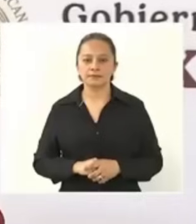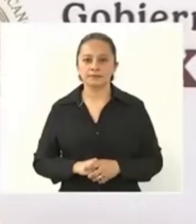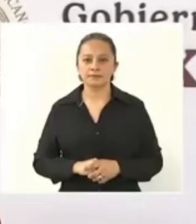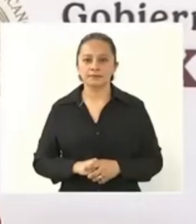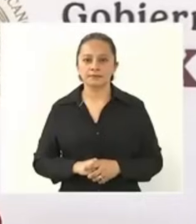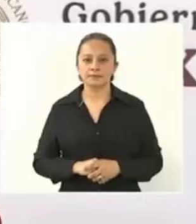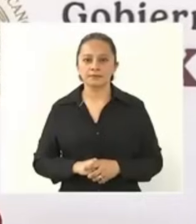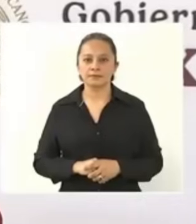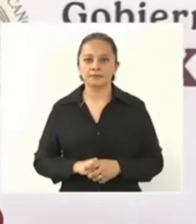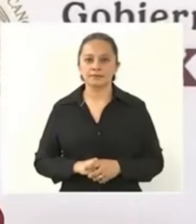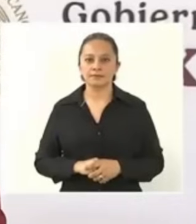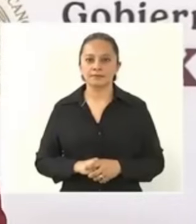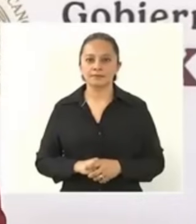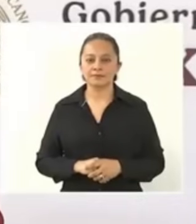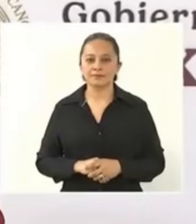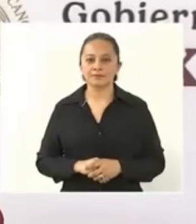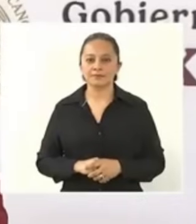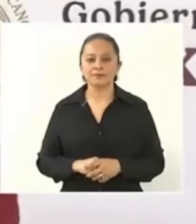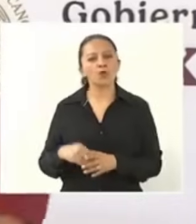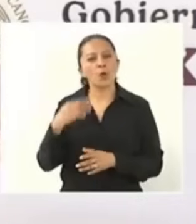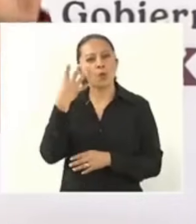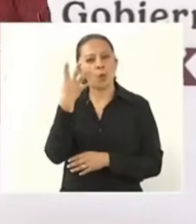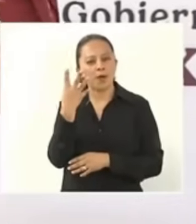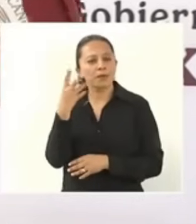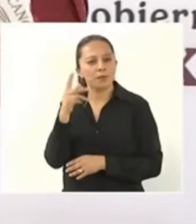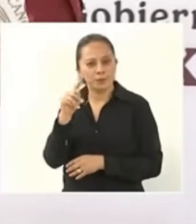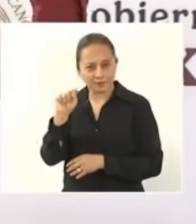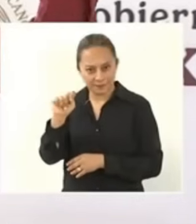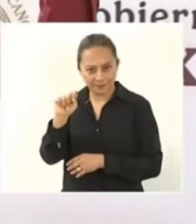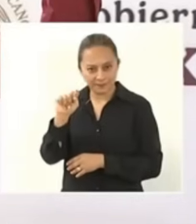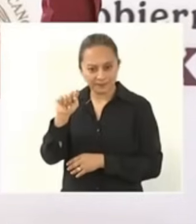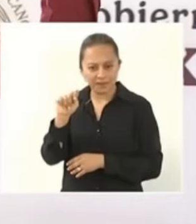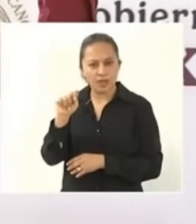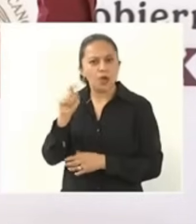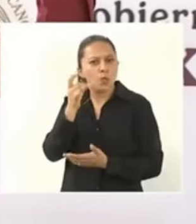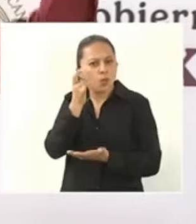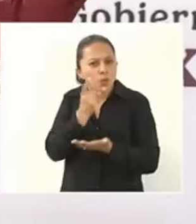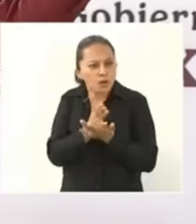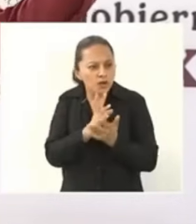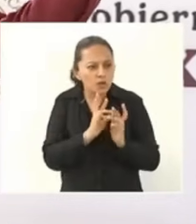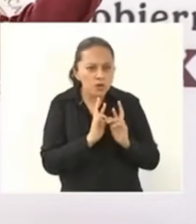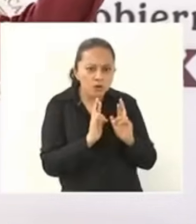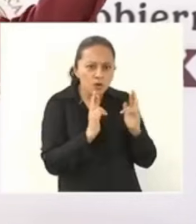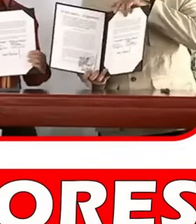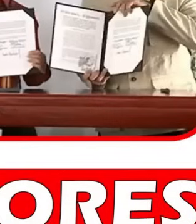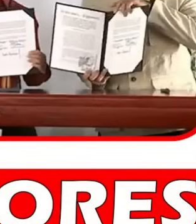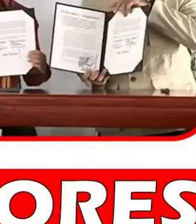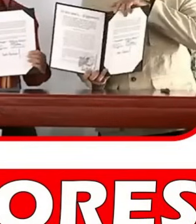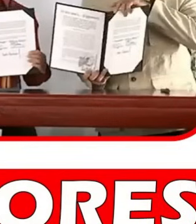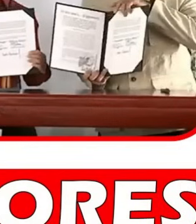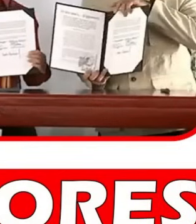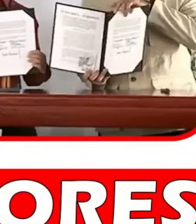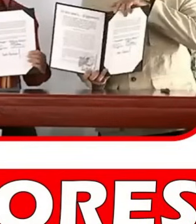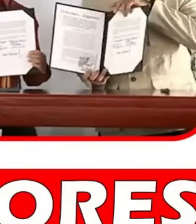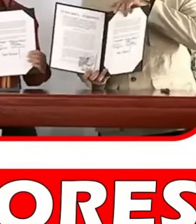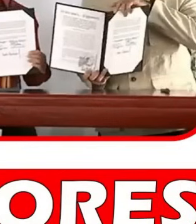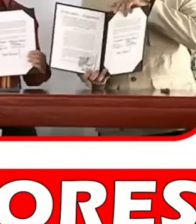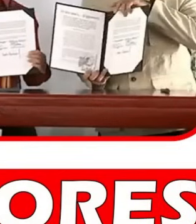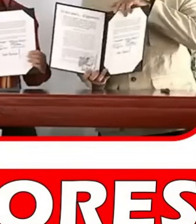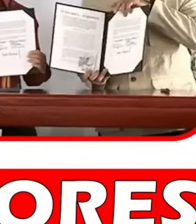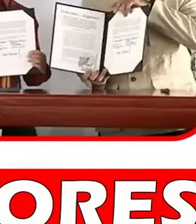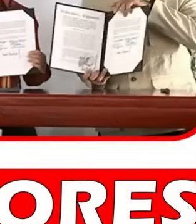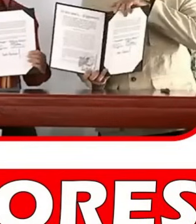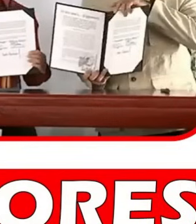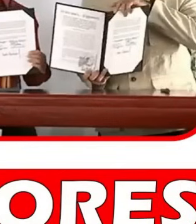en la cuarta transformación, no solo tenemos reuniones cerradas. Y esto es lo que molesta